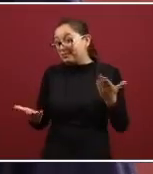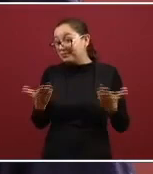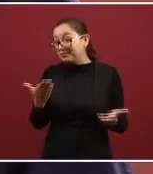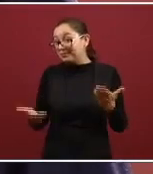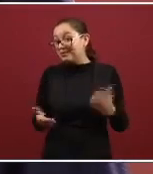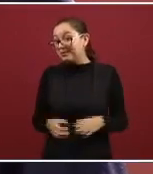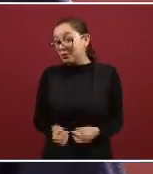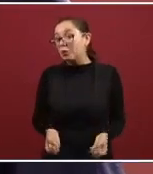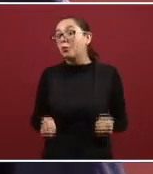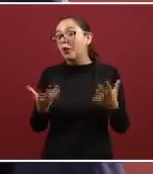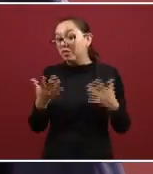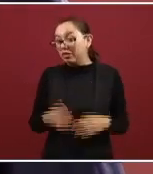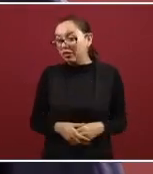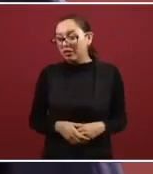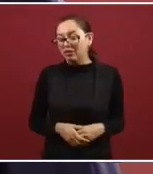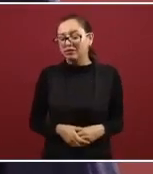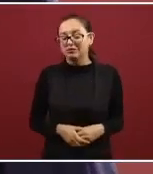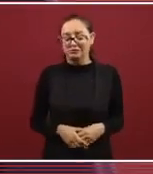significa